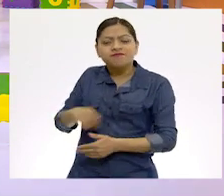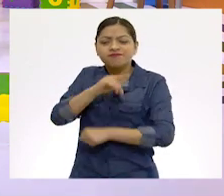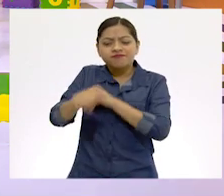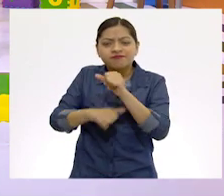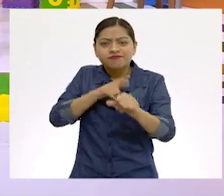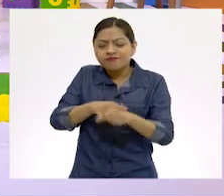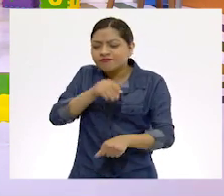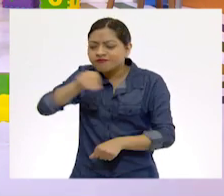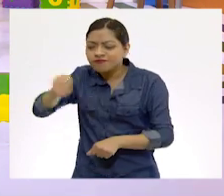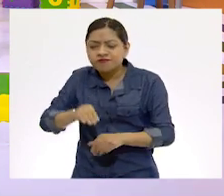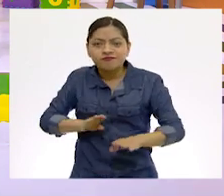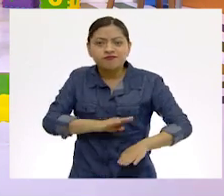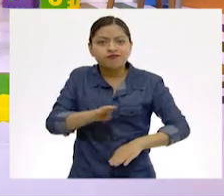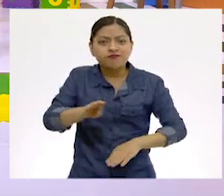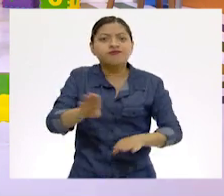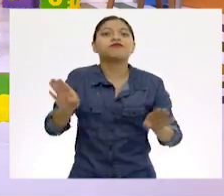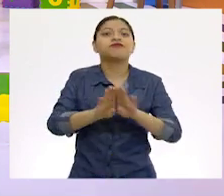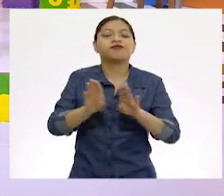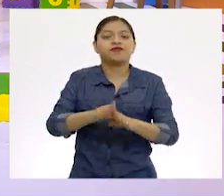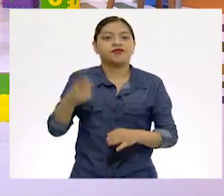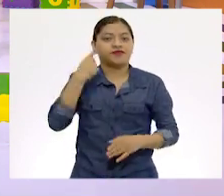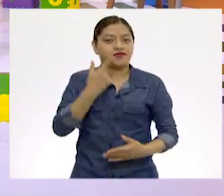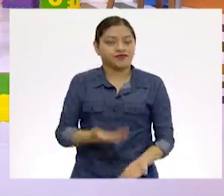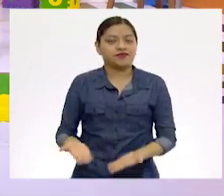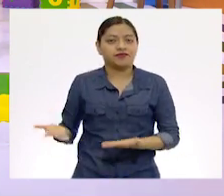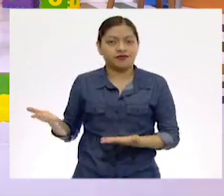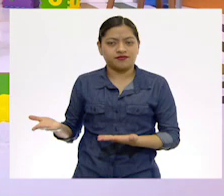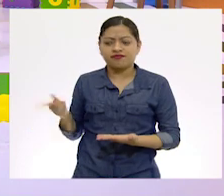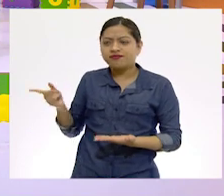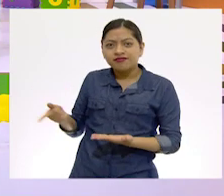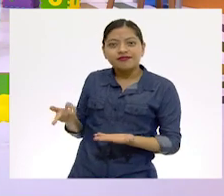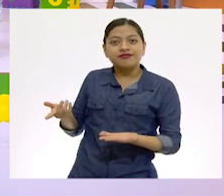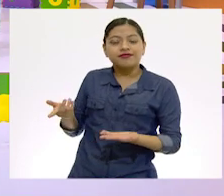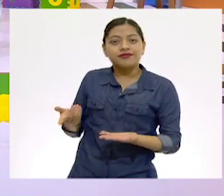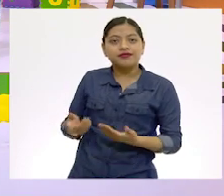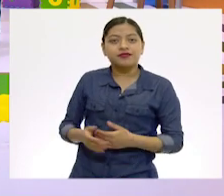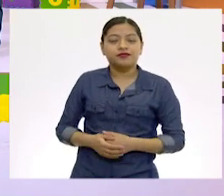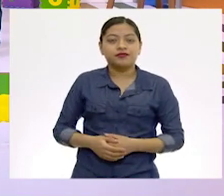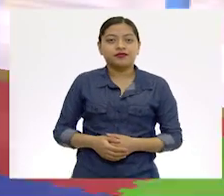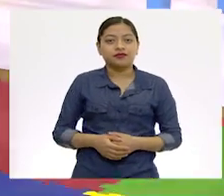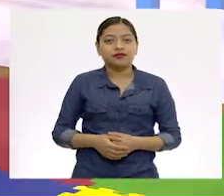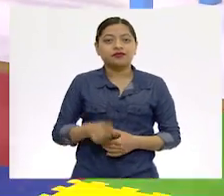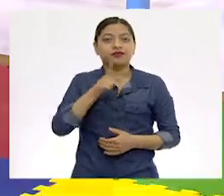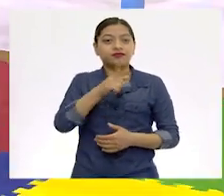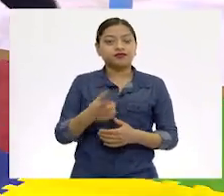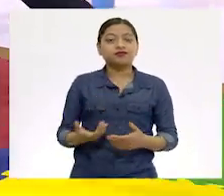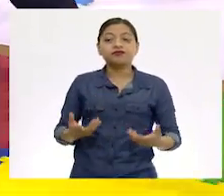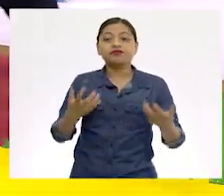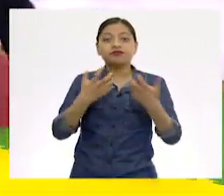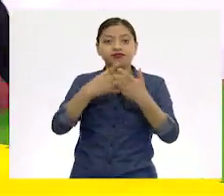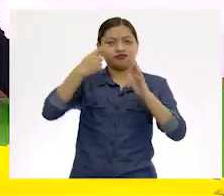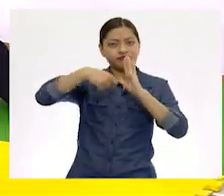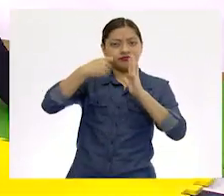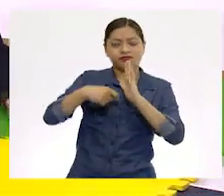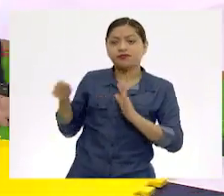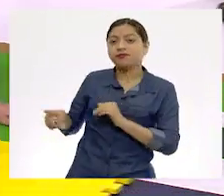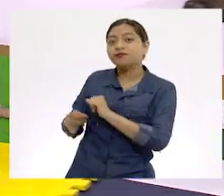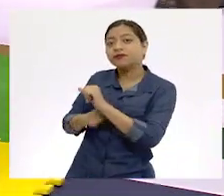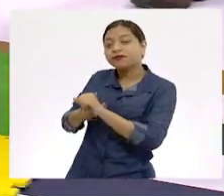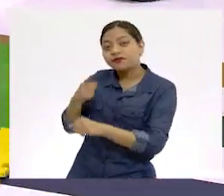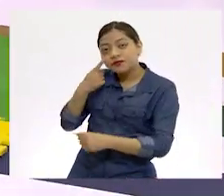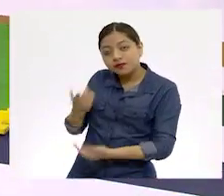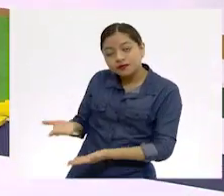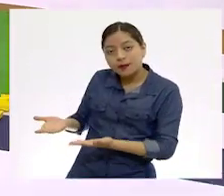repta un animal. ¿Listo? Muy bien. Observen lo que está haciendo Eric y relaciónenlo con el video. Miren, observen. Observen